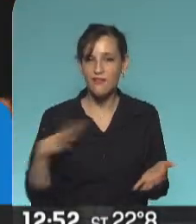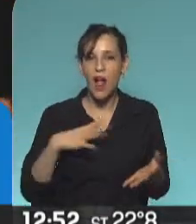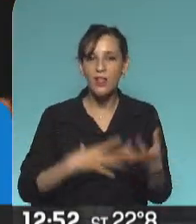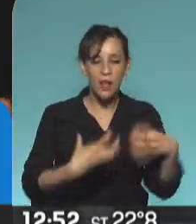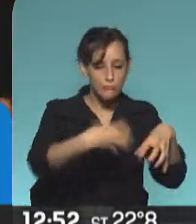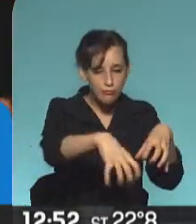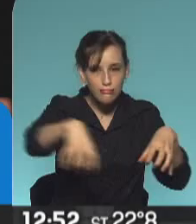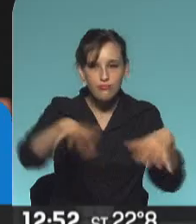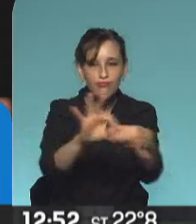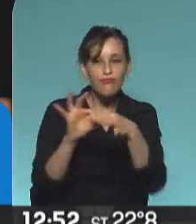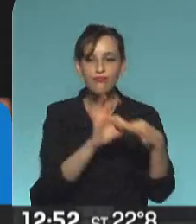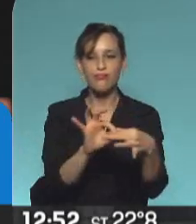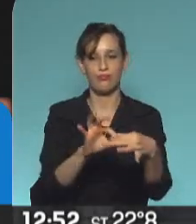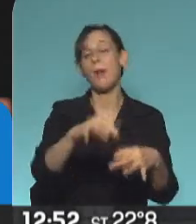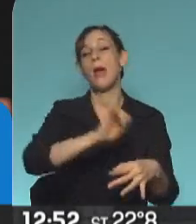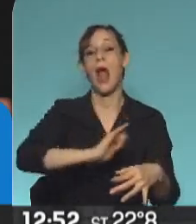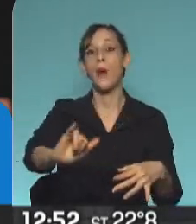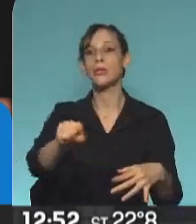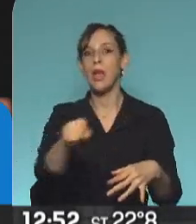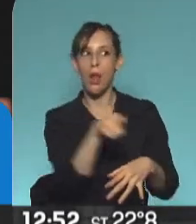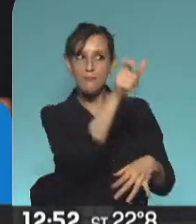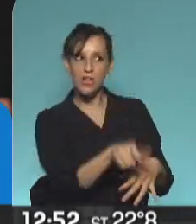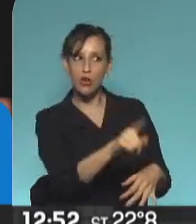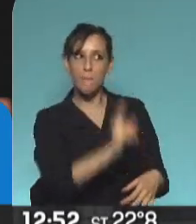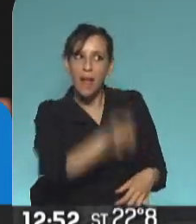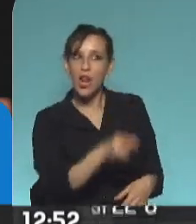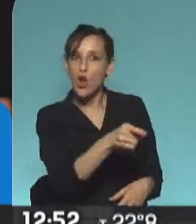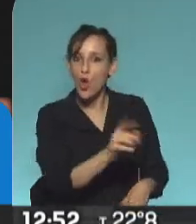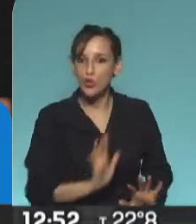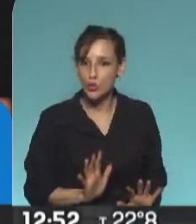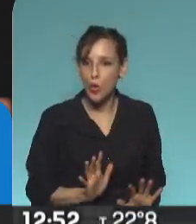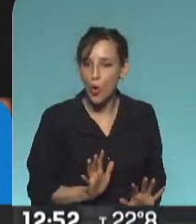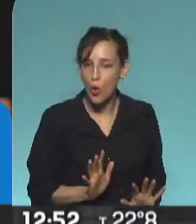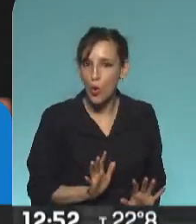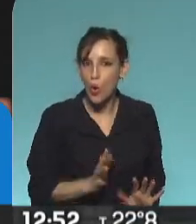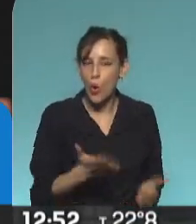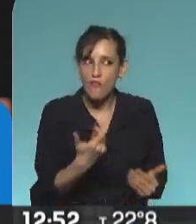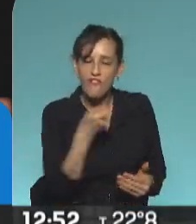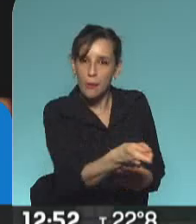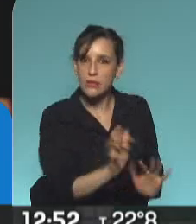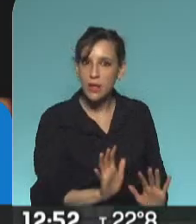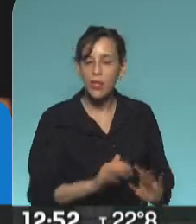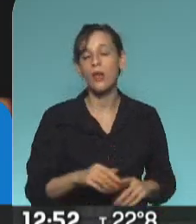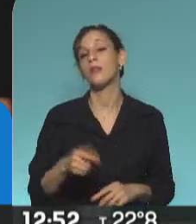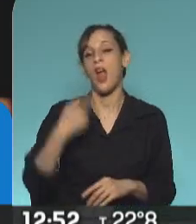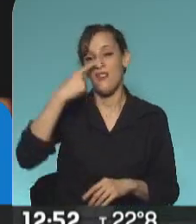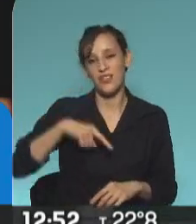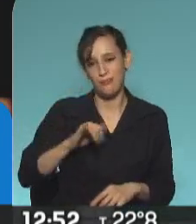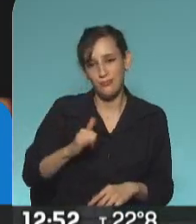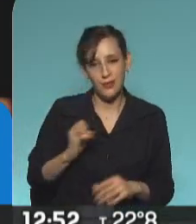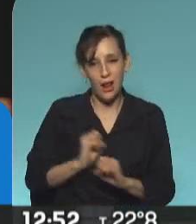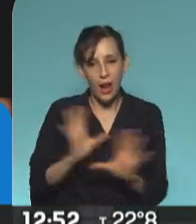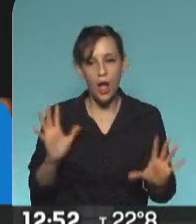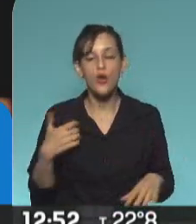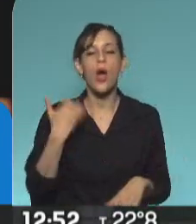dar aviso para dar advierte de que era una persona un potencial femicidio en este caso está muy claro de hecho había un